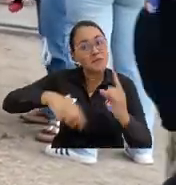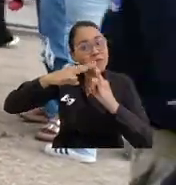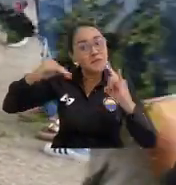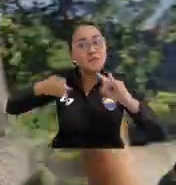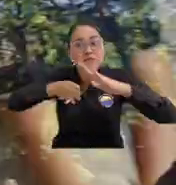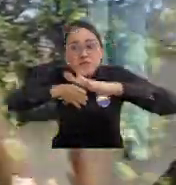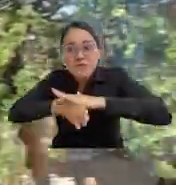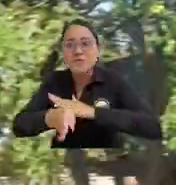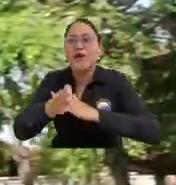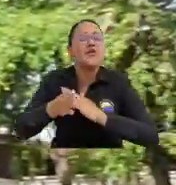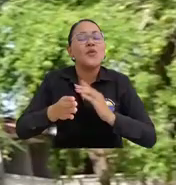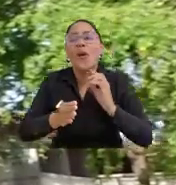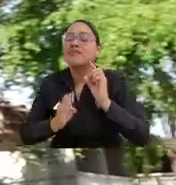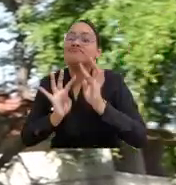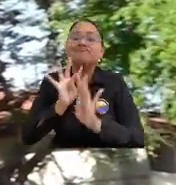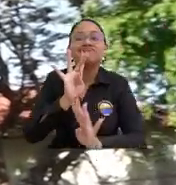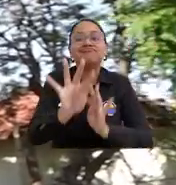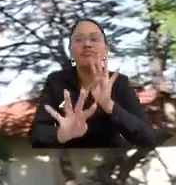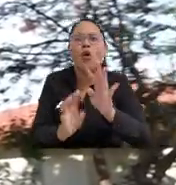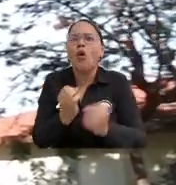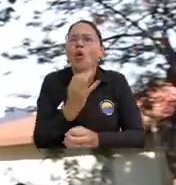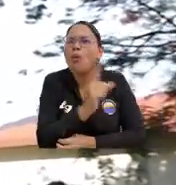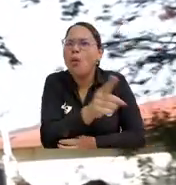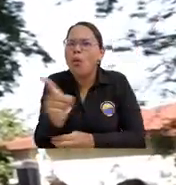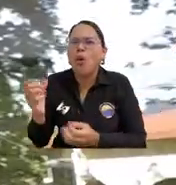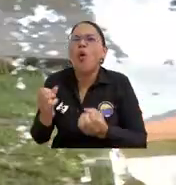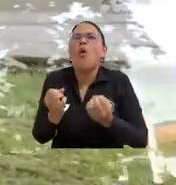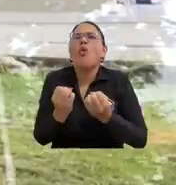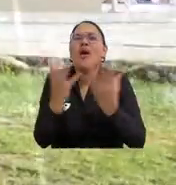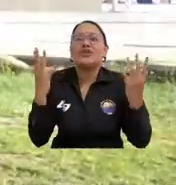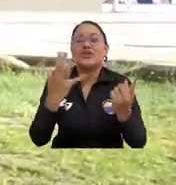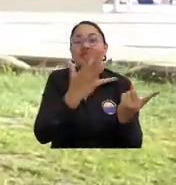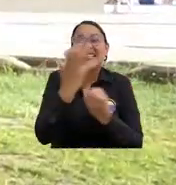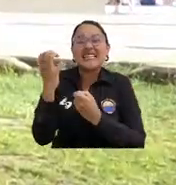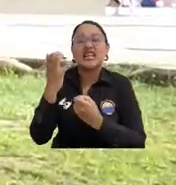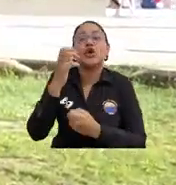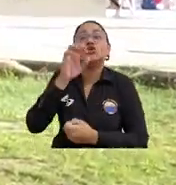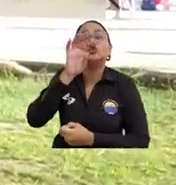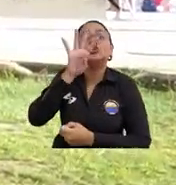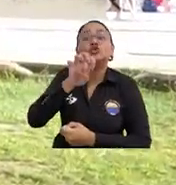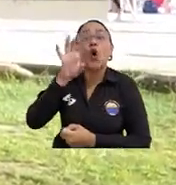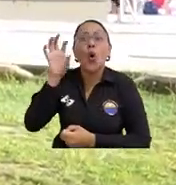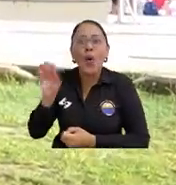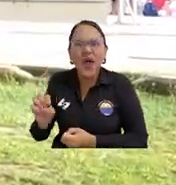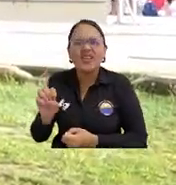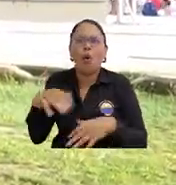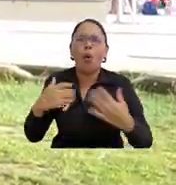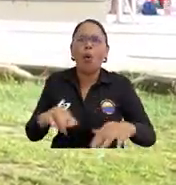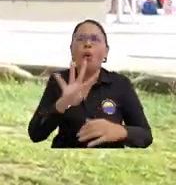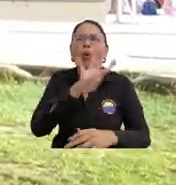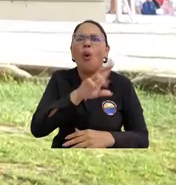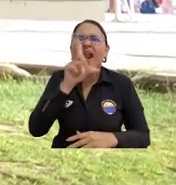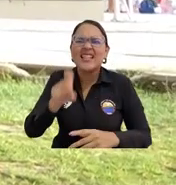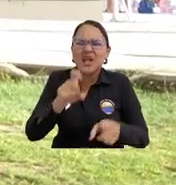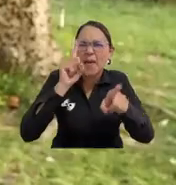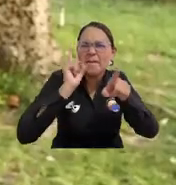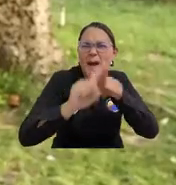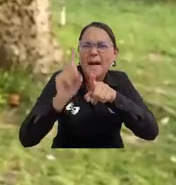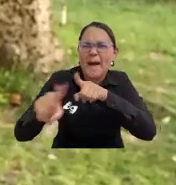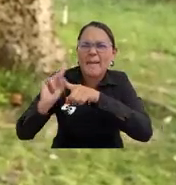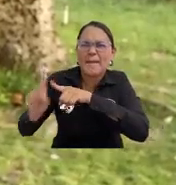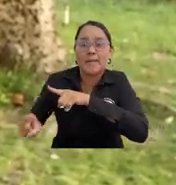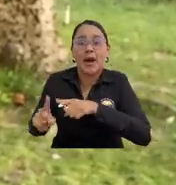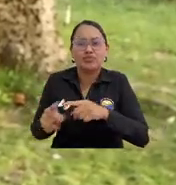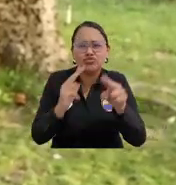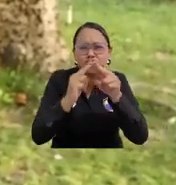ir transitando por la Universidad del Magdalena. Son 690 árboles de 46 especies, 18 familias. Lo